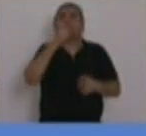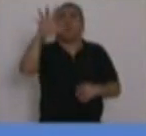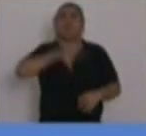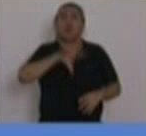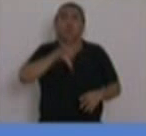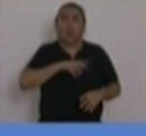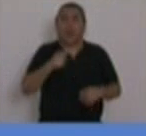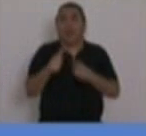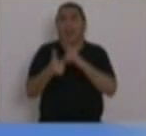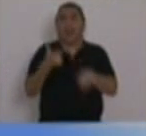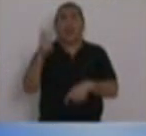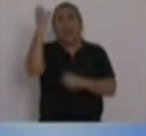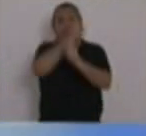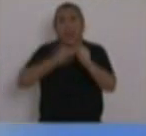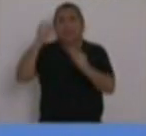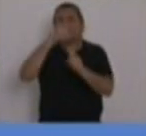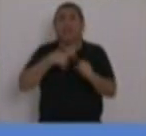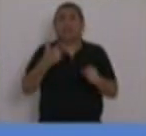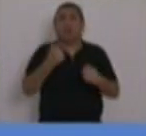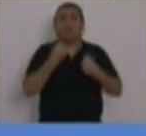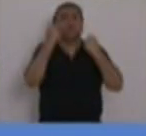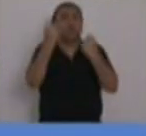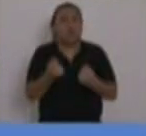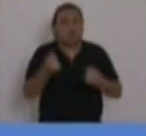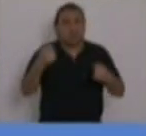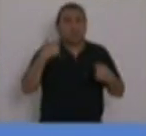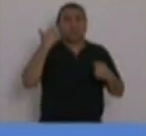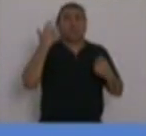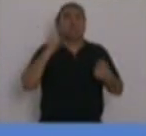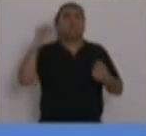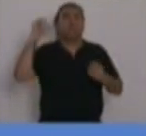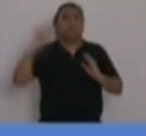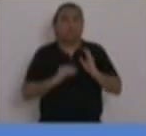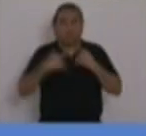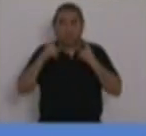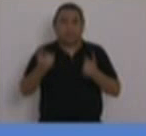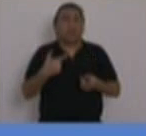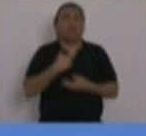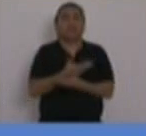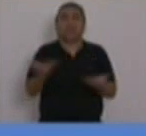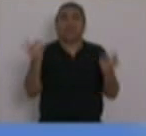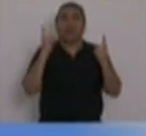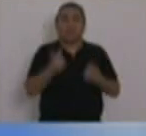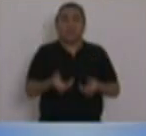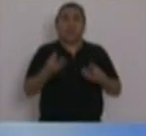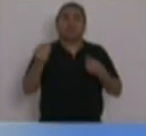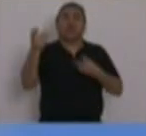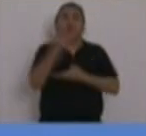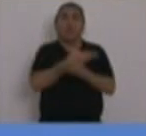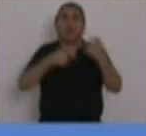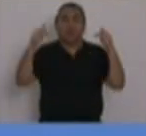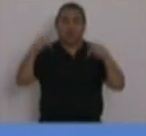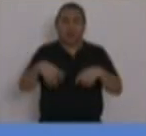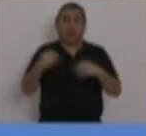como dudaba del país, lo había convertido en dólares y lo había depositado en una caja de seguridad, si eso no es lo que ellos llaman fuga de capitales. Yo no la llamo fuga